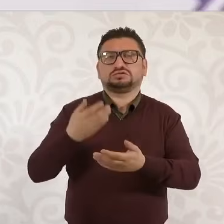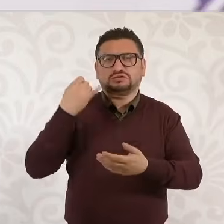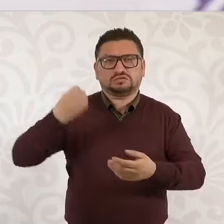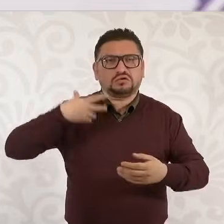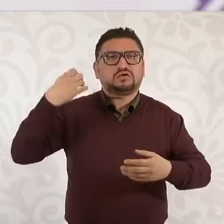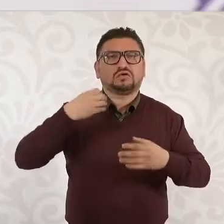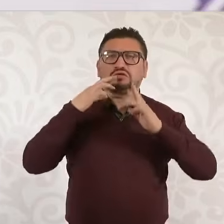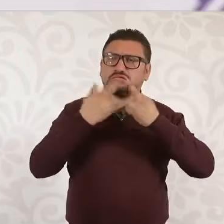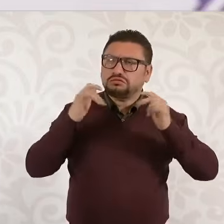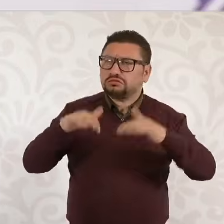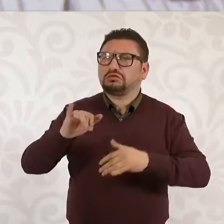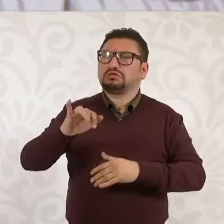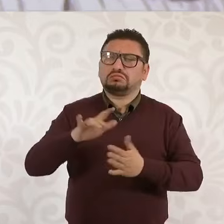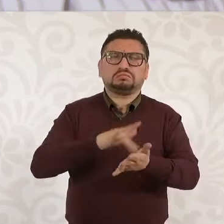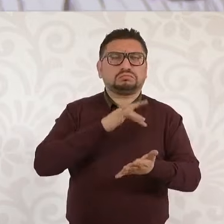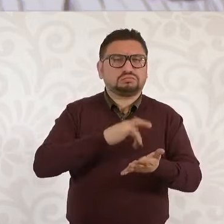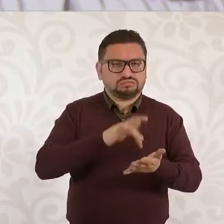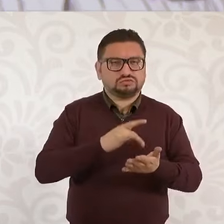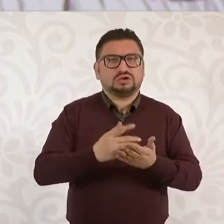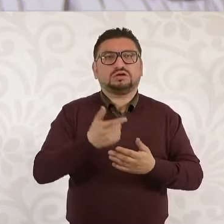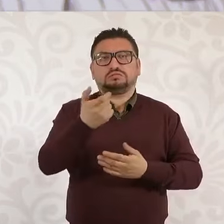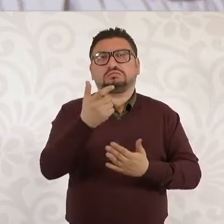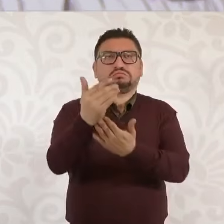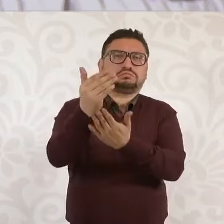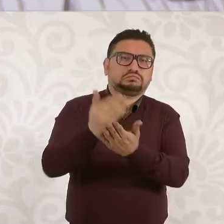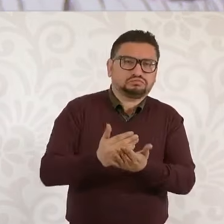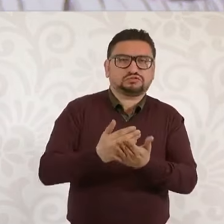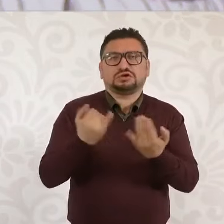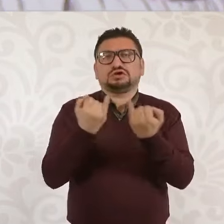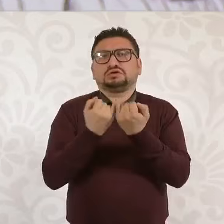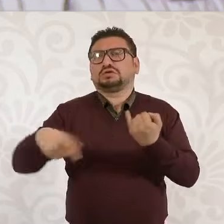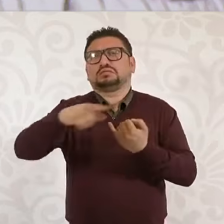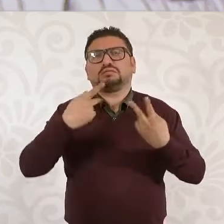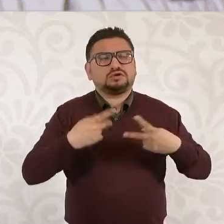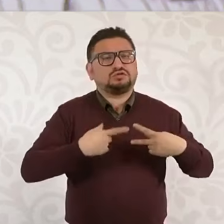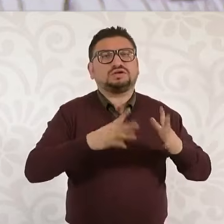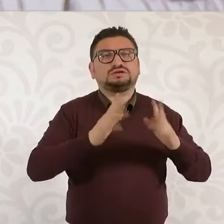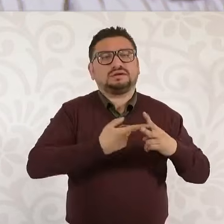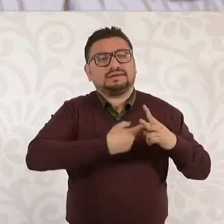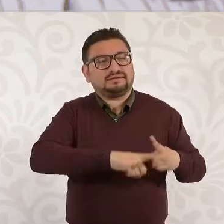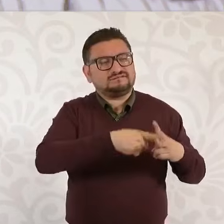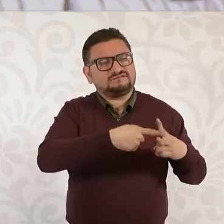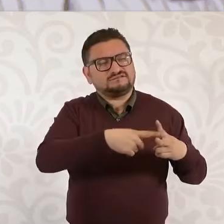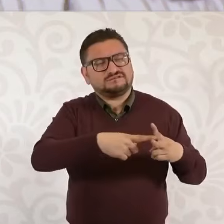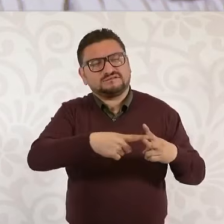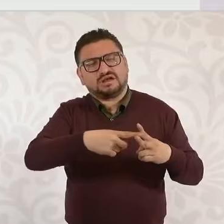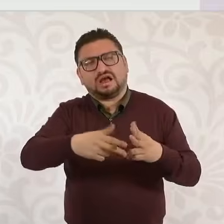y consideramos adecuado. Disminuye recursos y da certeza al final, porque ya es el conteo